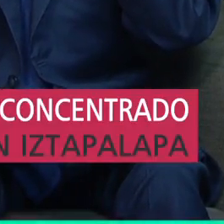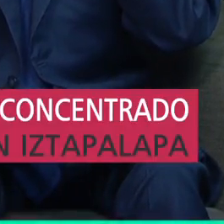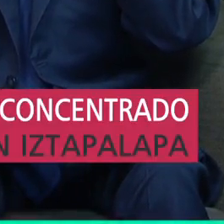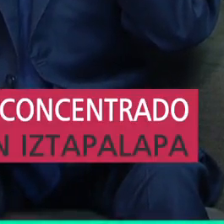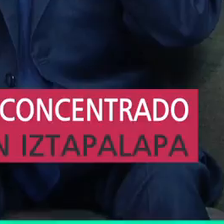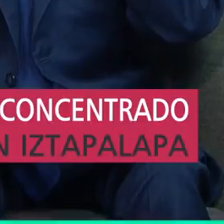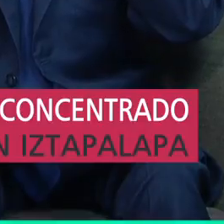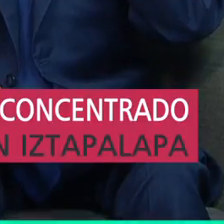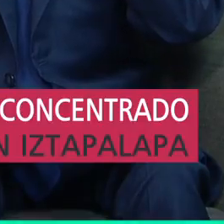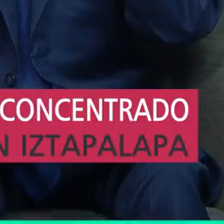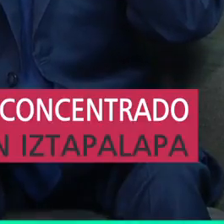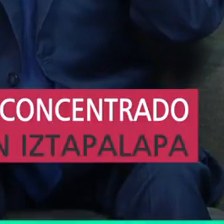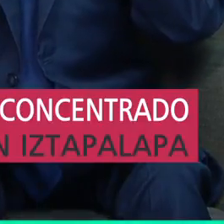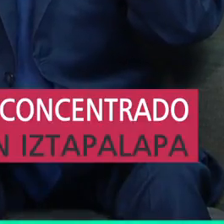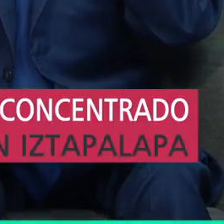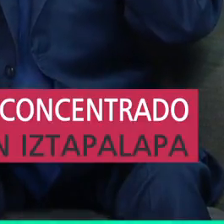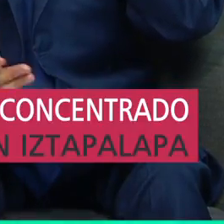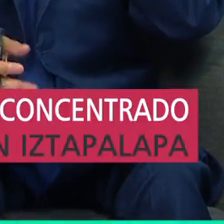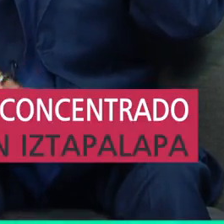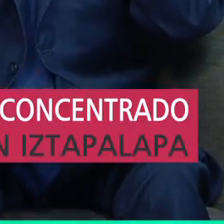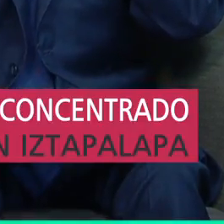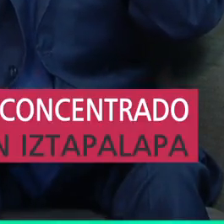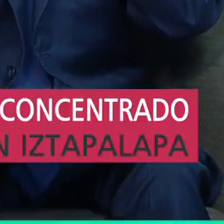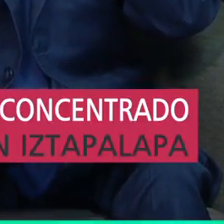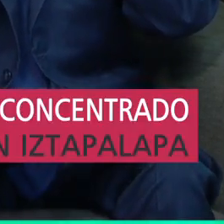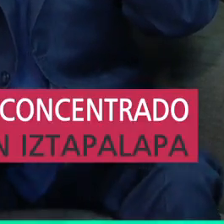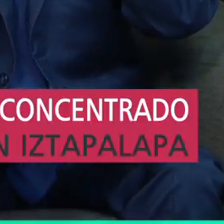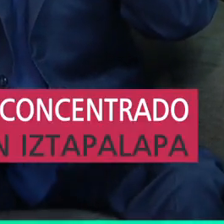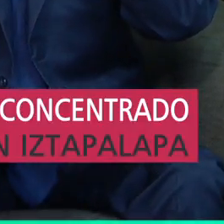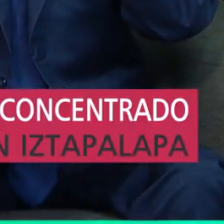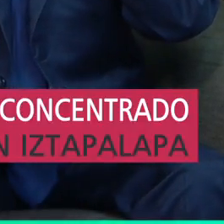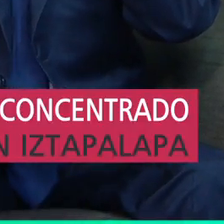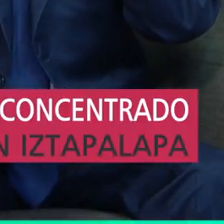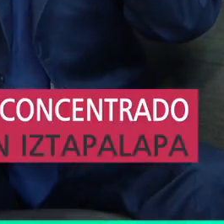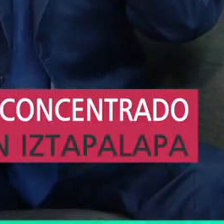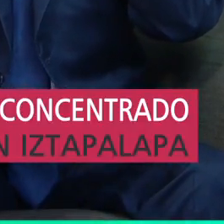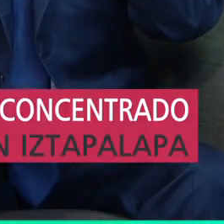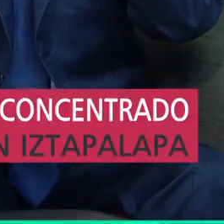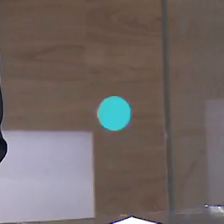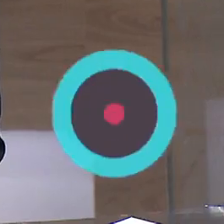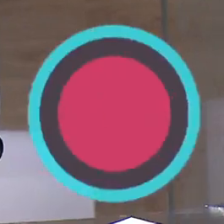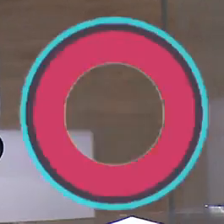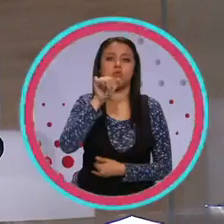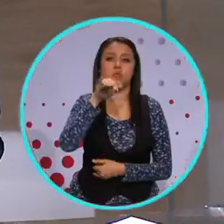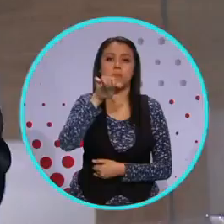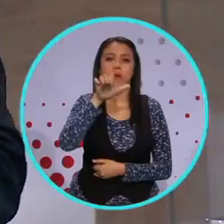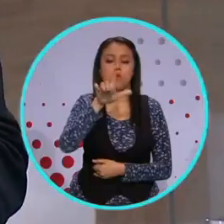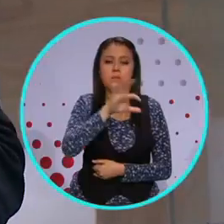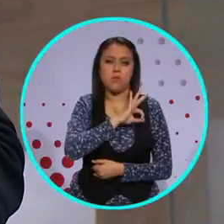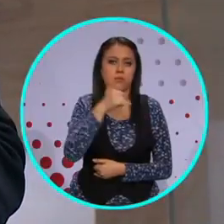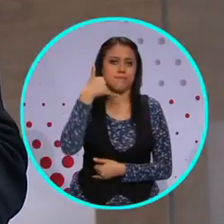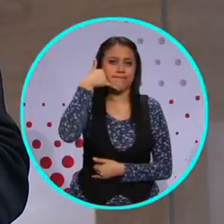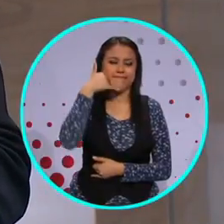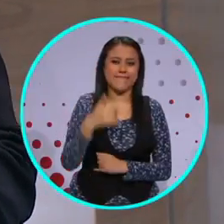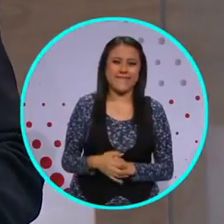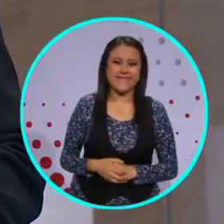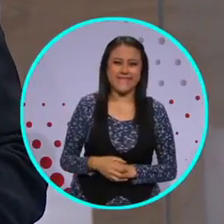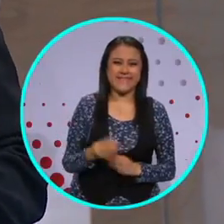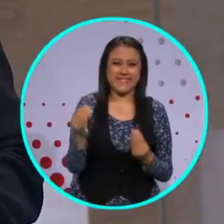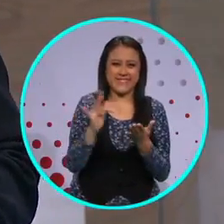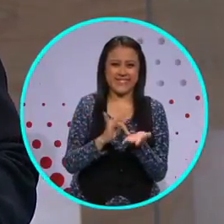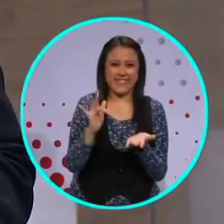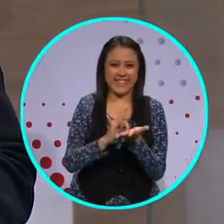67 25 y es el teléfono del fiscal víctor manuel castro martínez y gracias